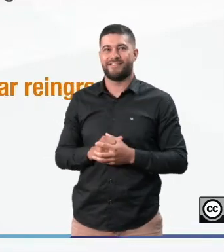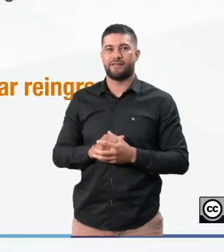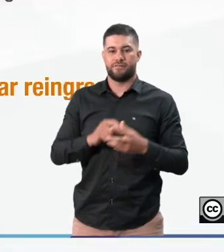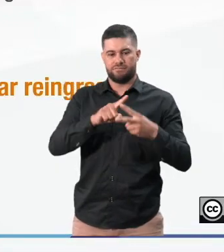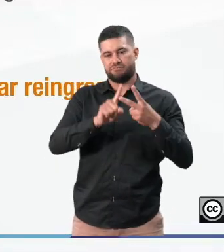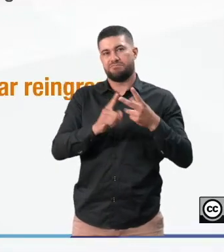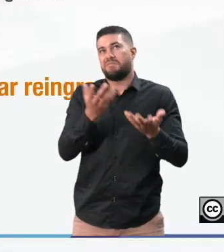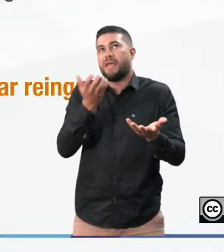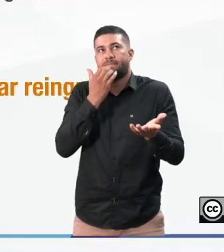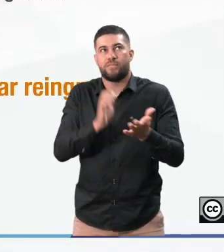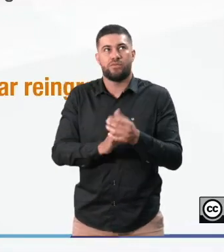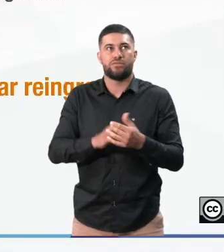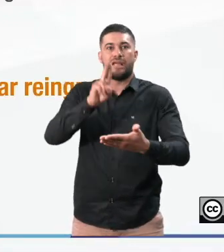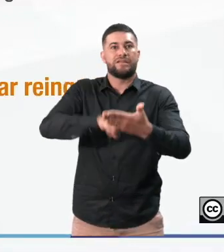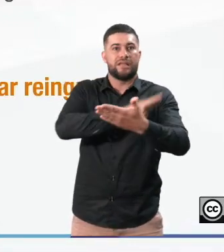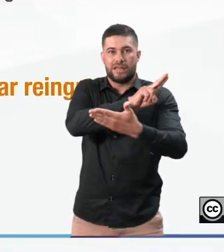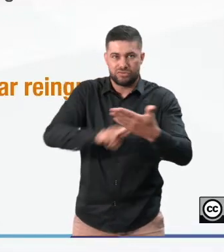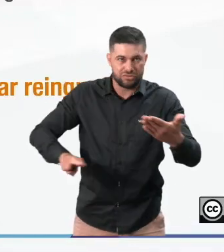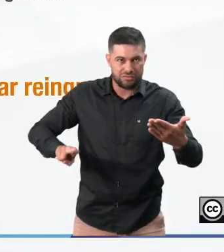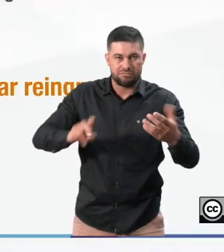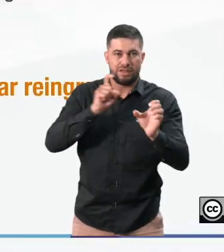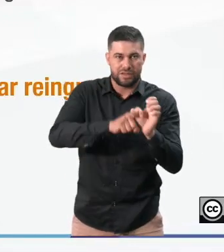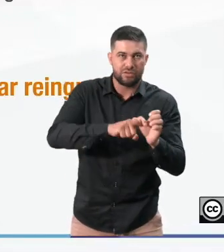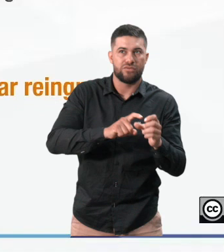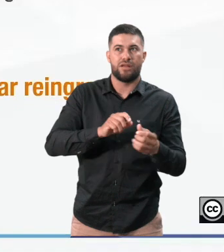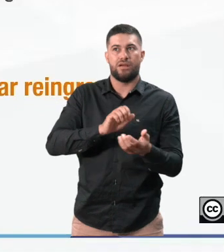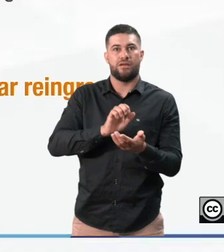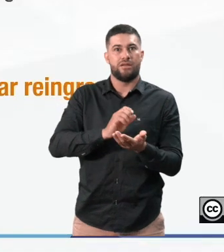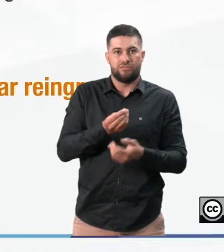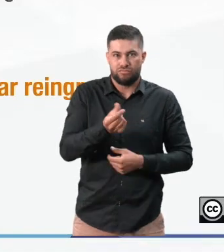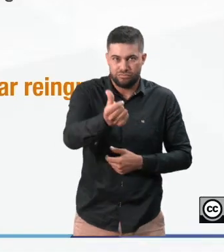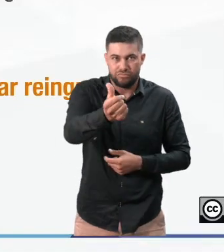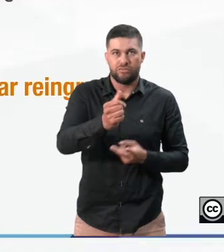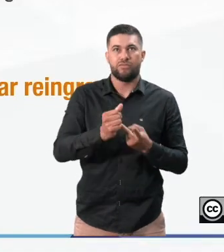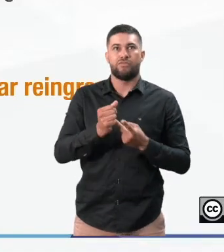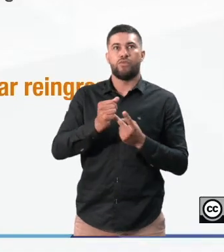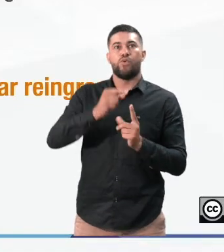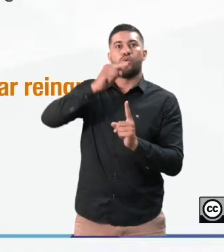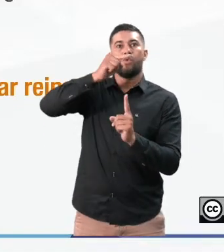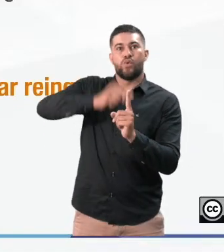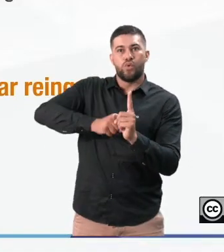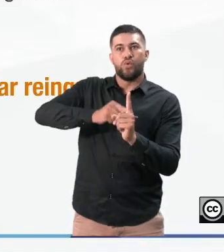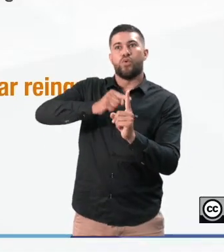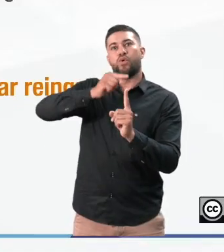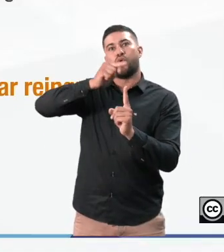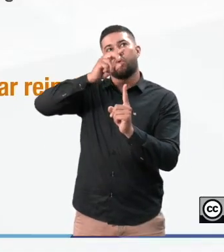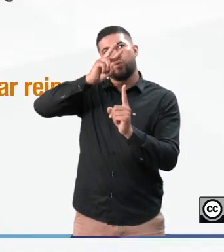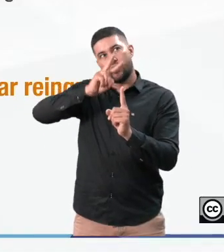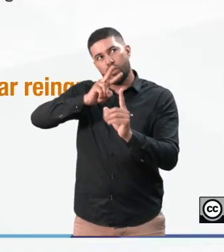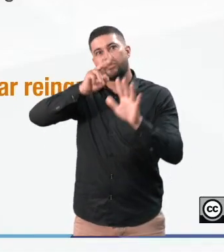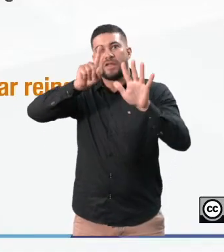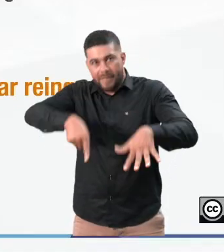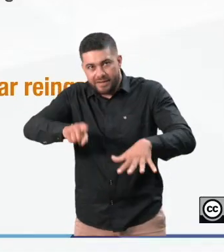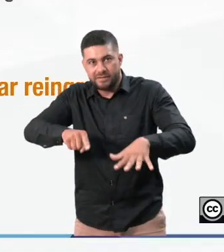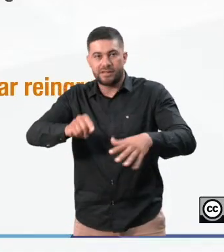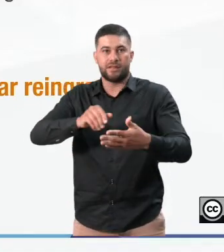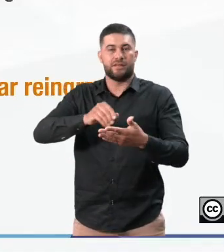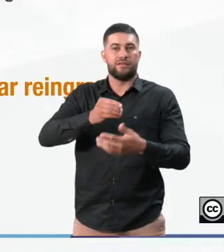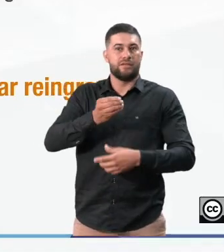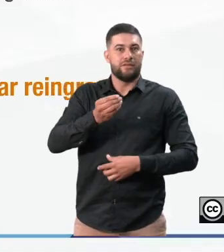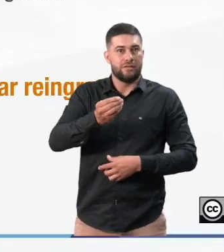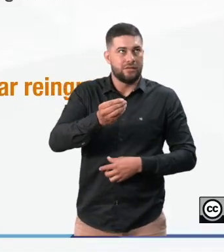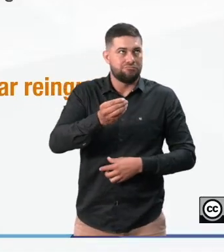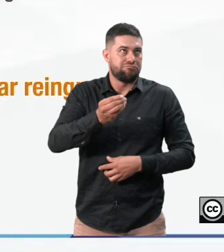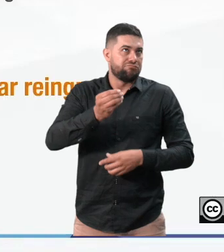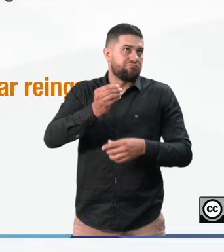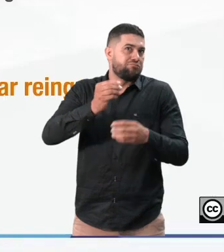universidad como ustedes quieran, sino que se debe de cancelar la matrícula de una forma